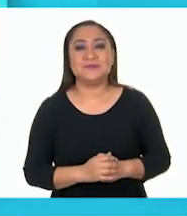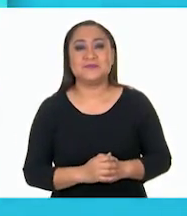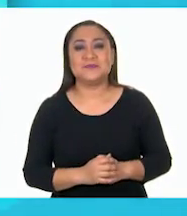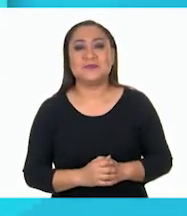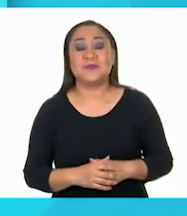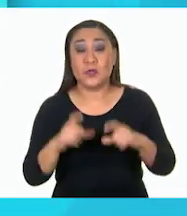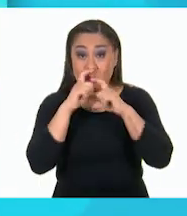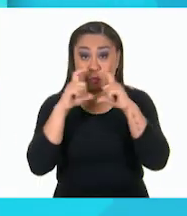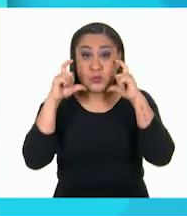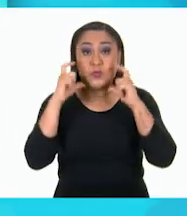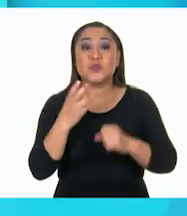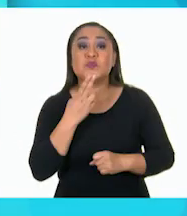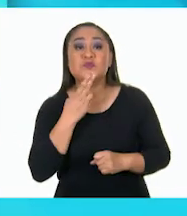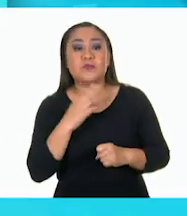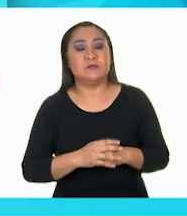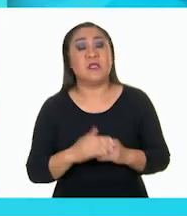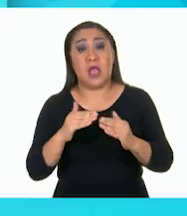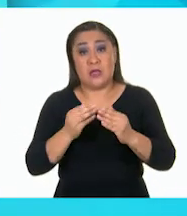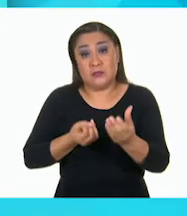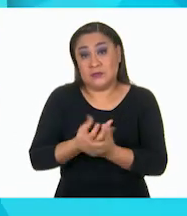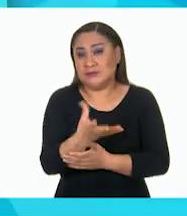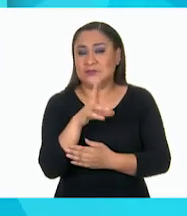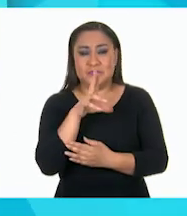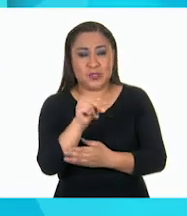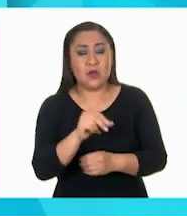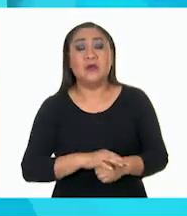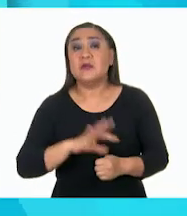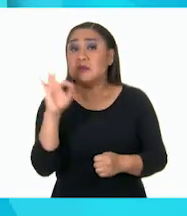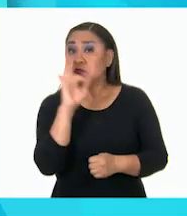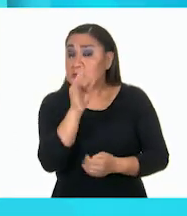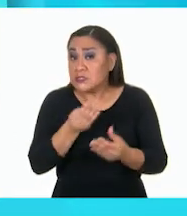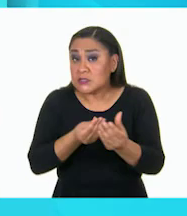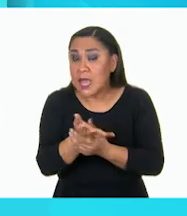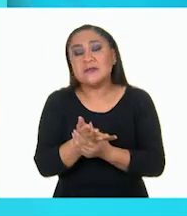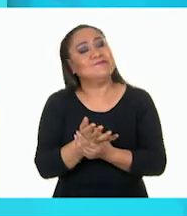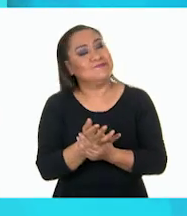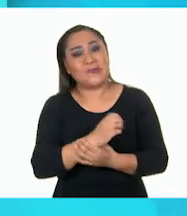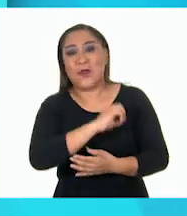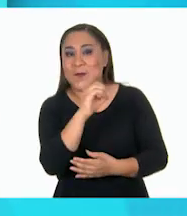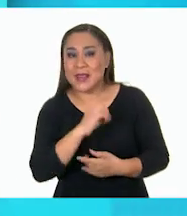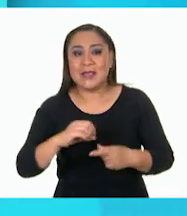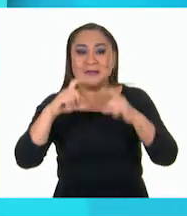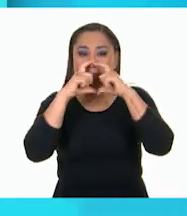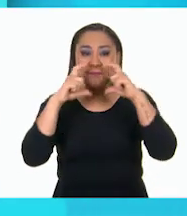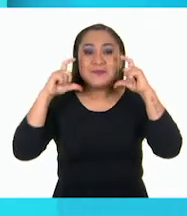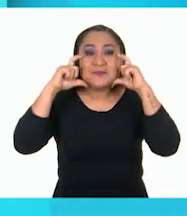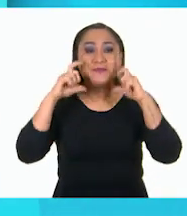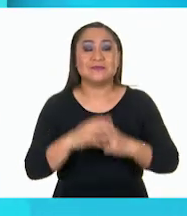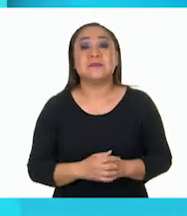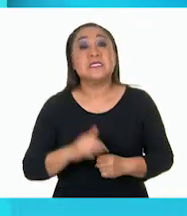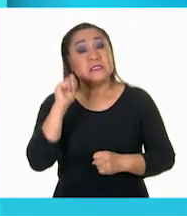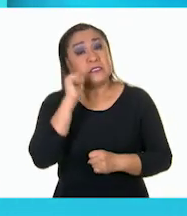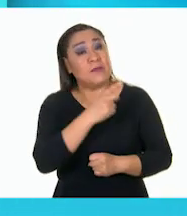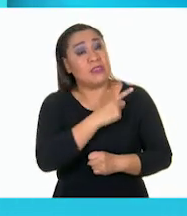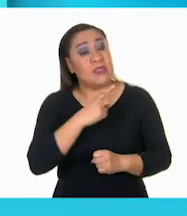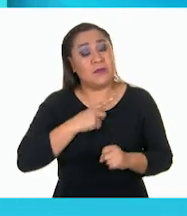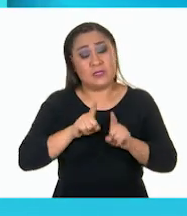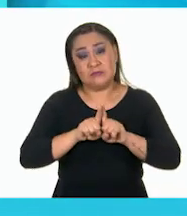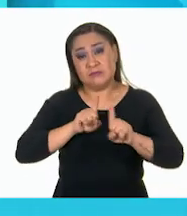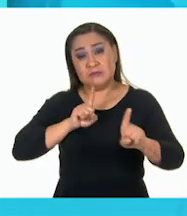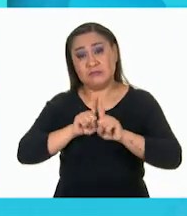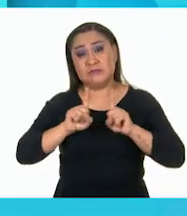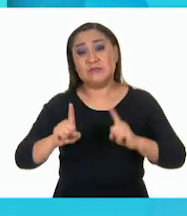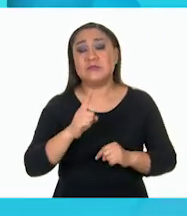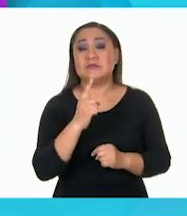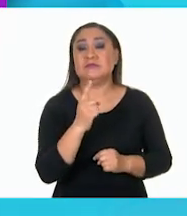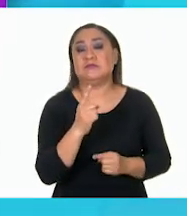Utiliza cubrebocas. No salgas de casa. Si tienes que hacerlo, recuerda que es obligatorio utilizarlo. Mantén una distancia mínima de un metro